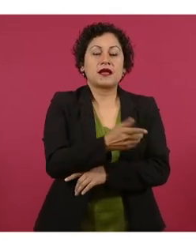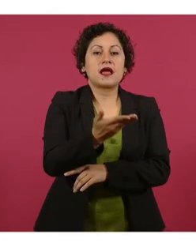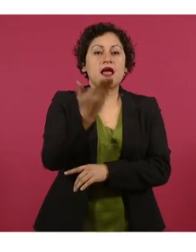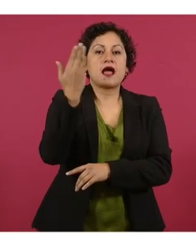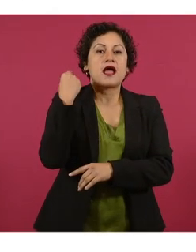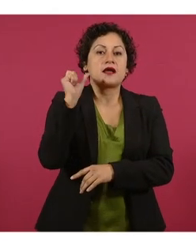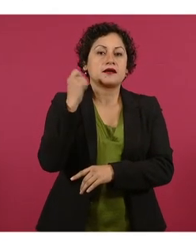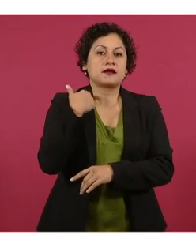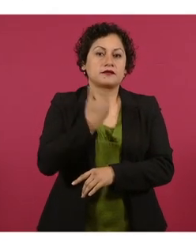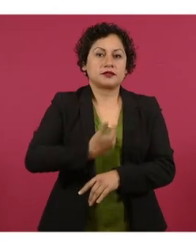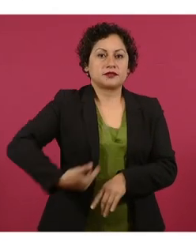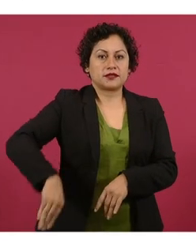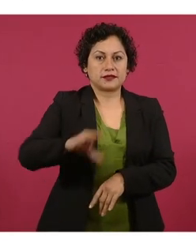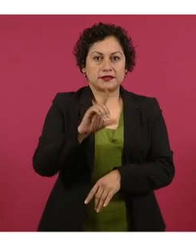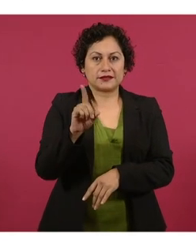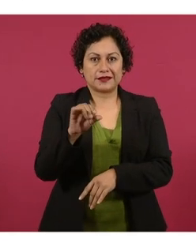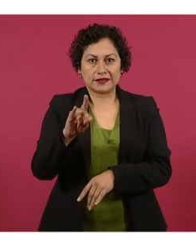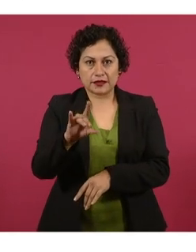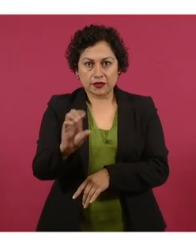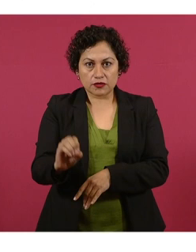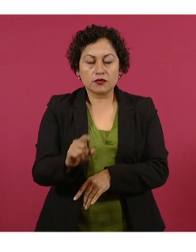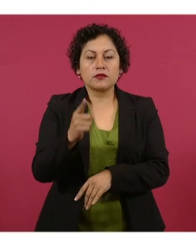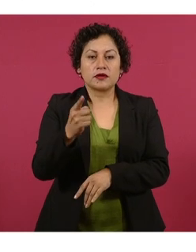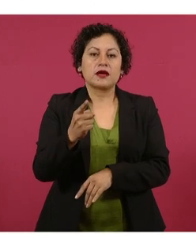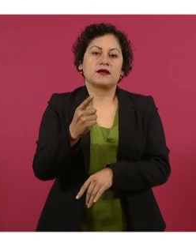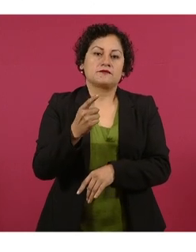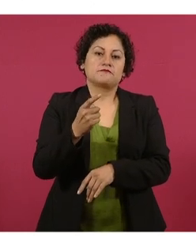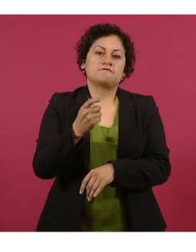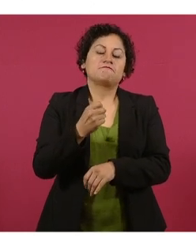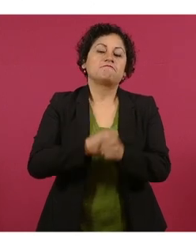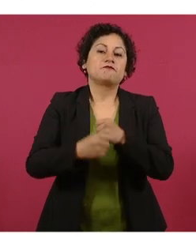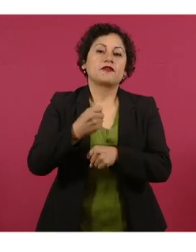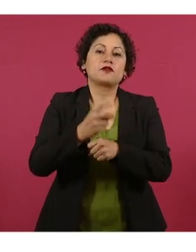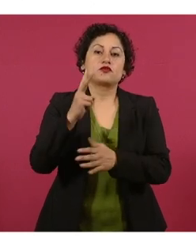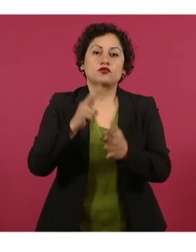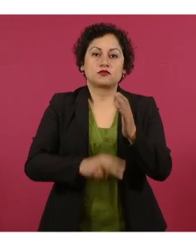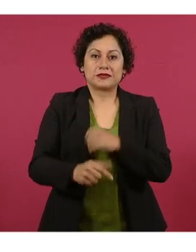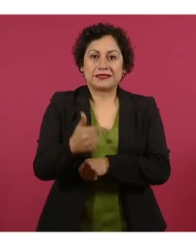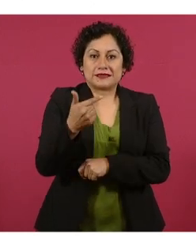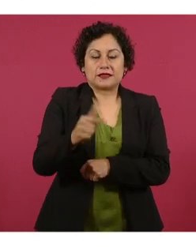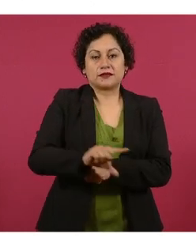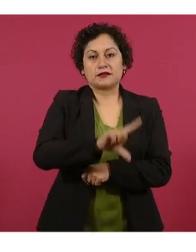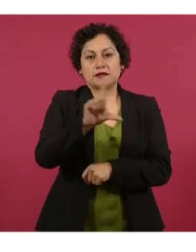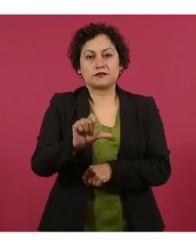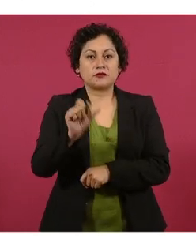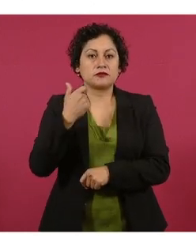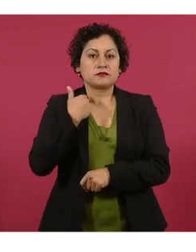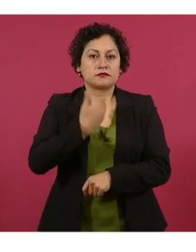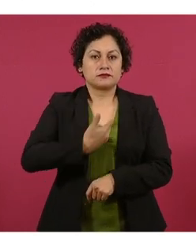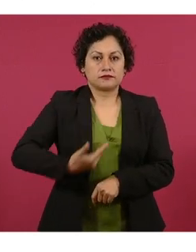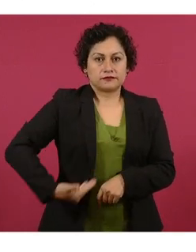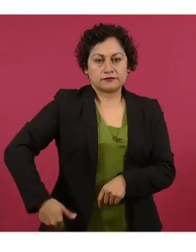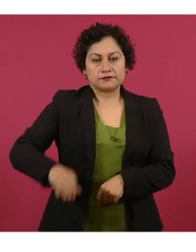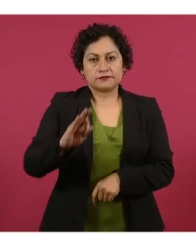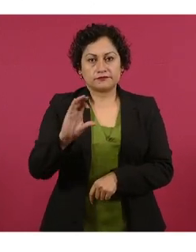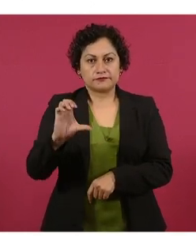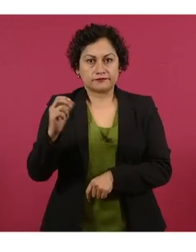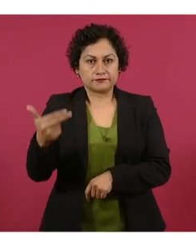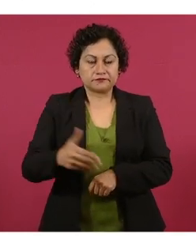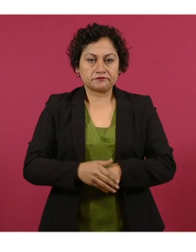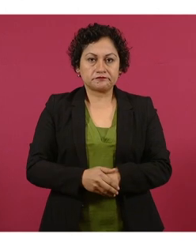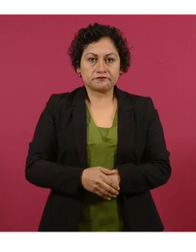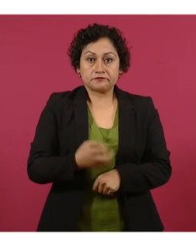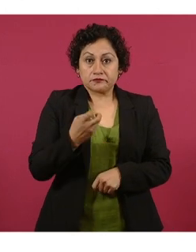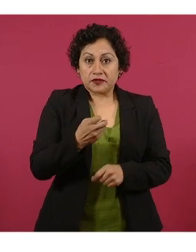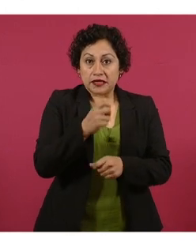Zedillo, y de 2007, esta reforma aprobada en el sexenio de Felipe Calderón. ¿Cuáles fueron los